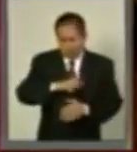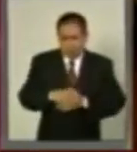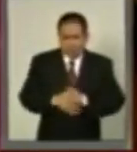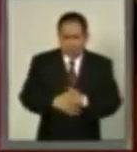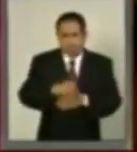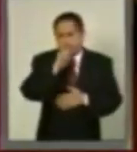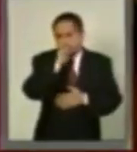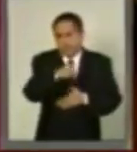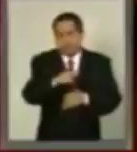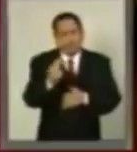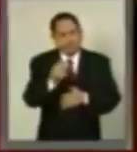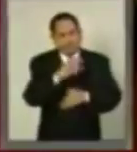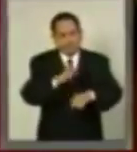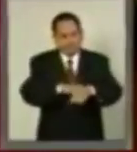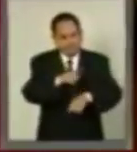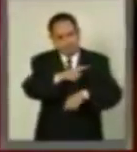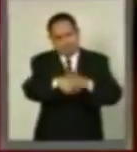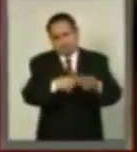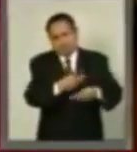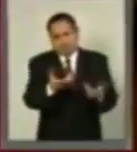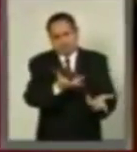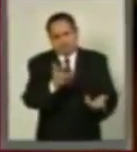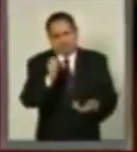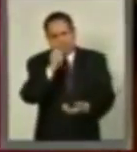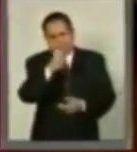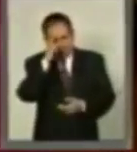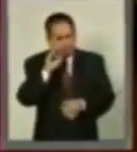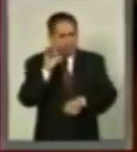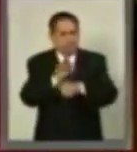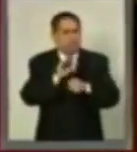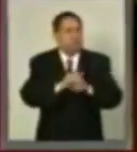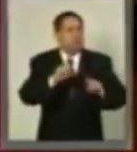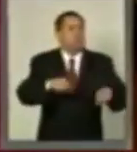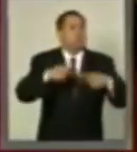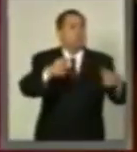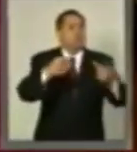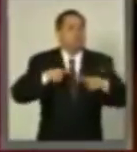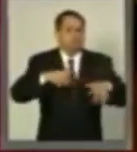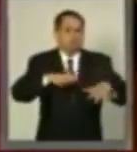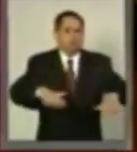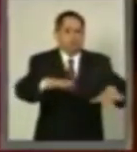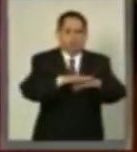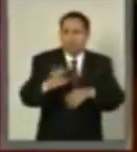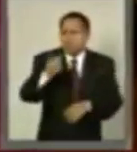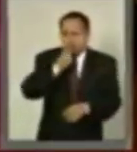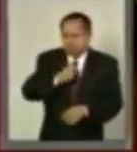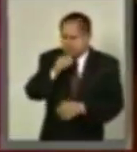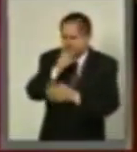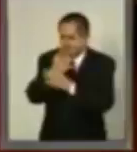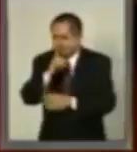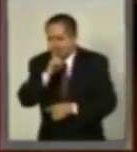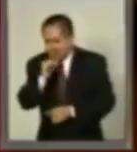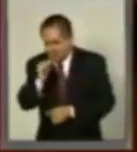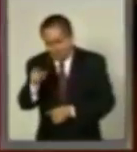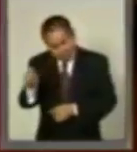Pero también les estamos exigiendo que ellos hagan algo para proteger a la ciudadanía, a la que usted no mencionó, por cierto.